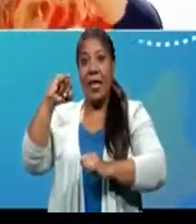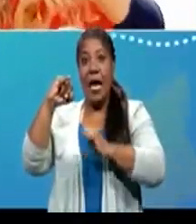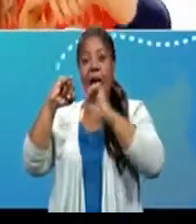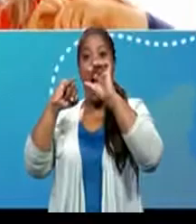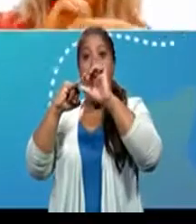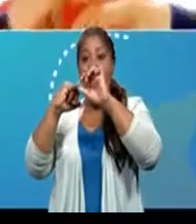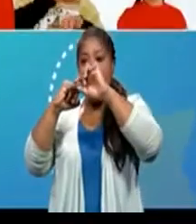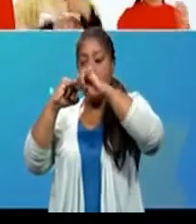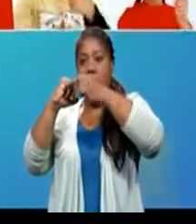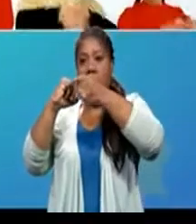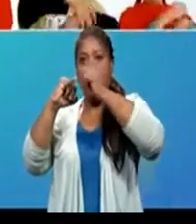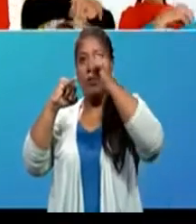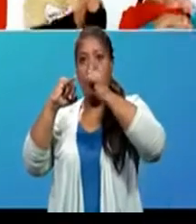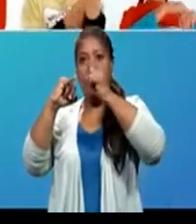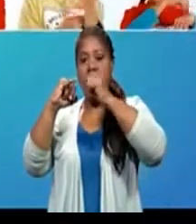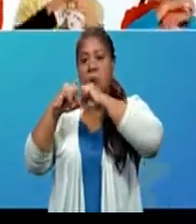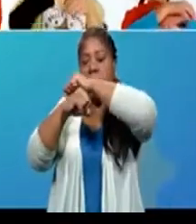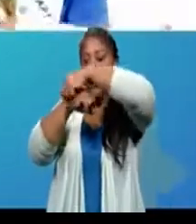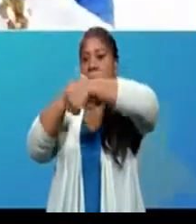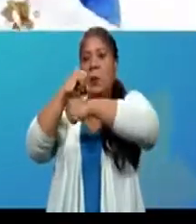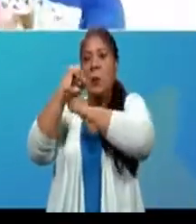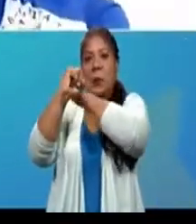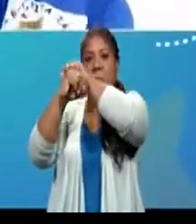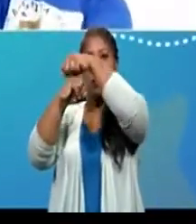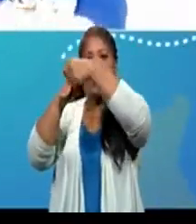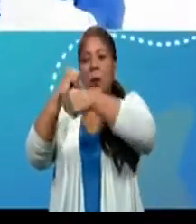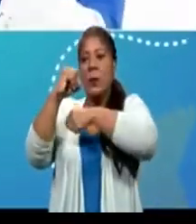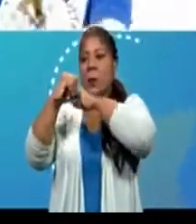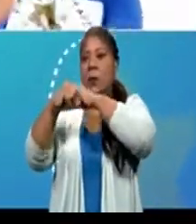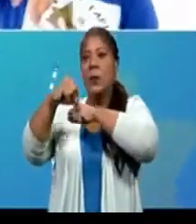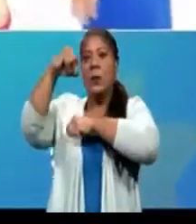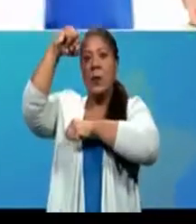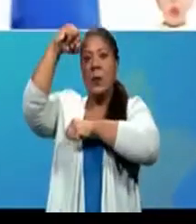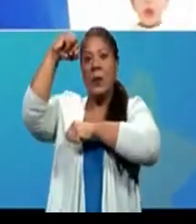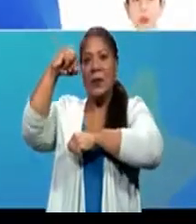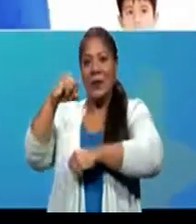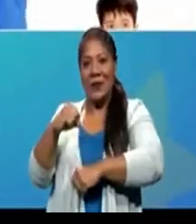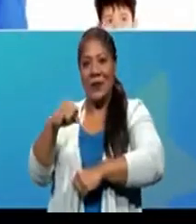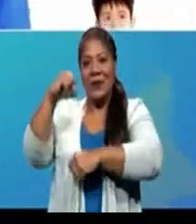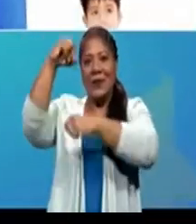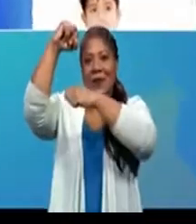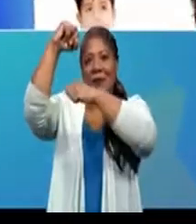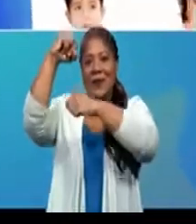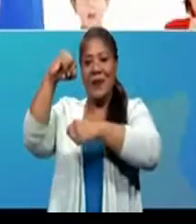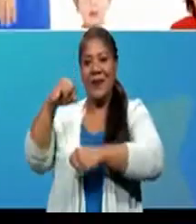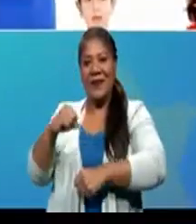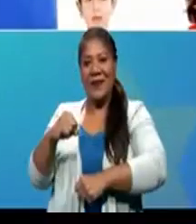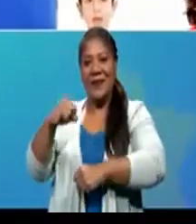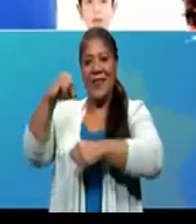la tirita en mi mano, sube y baja, sube y baja.